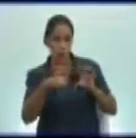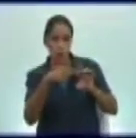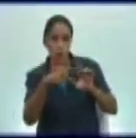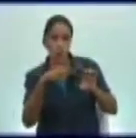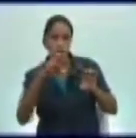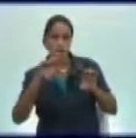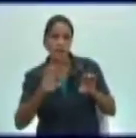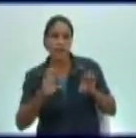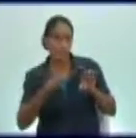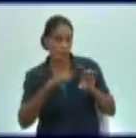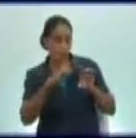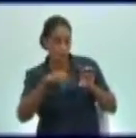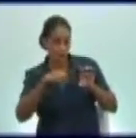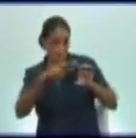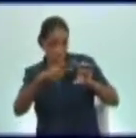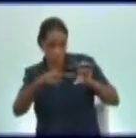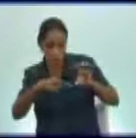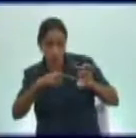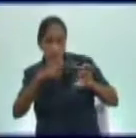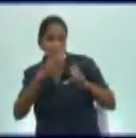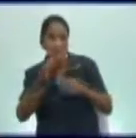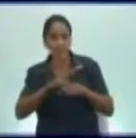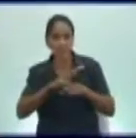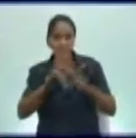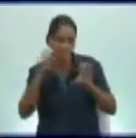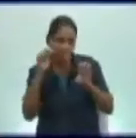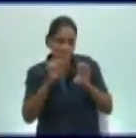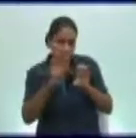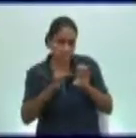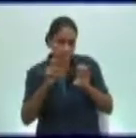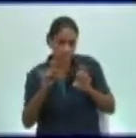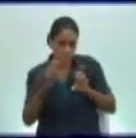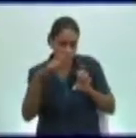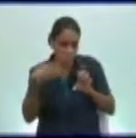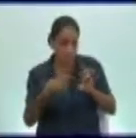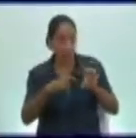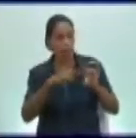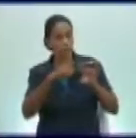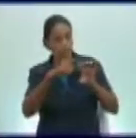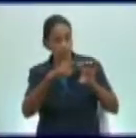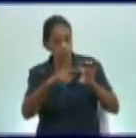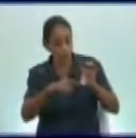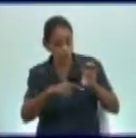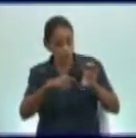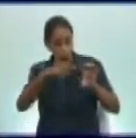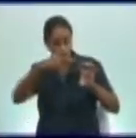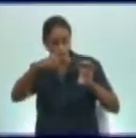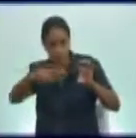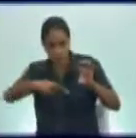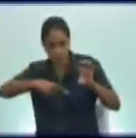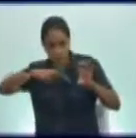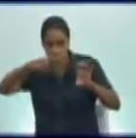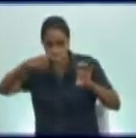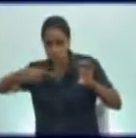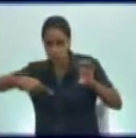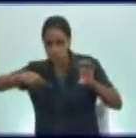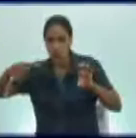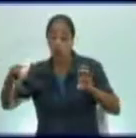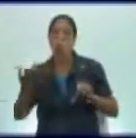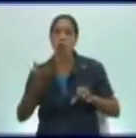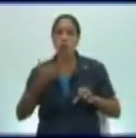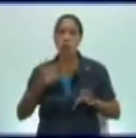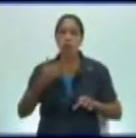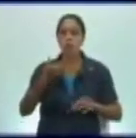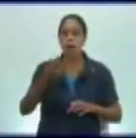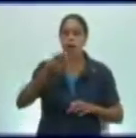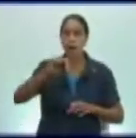en forma de anillo. Esta segmentación se presenta tanto en la parte exterior del cuerpo como en la